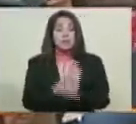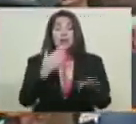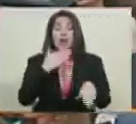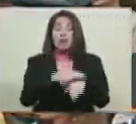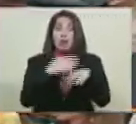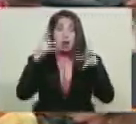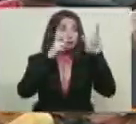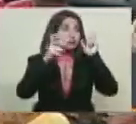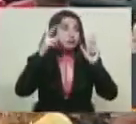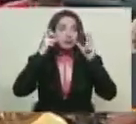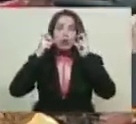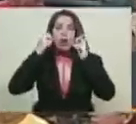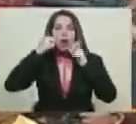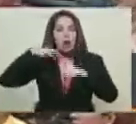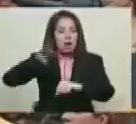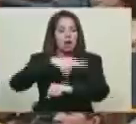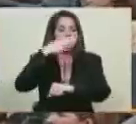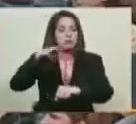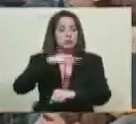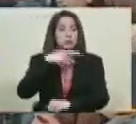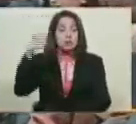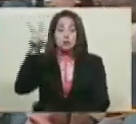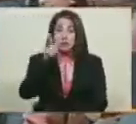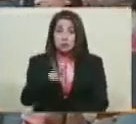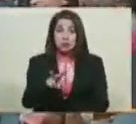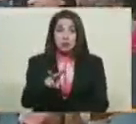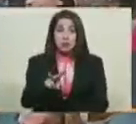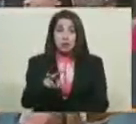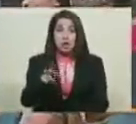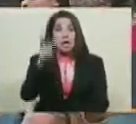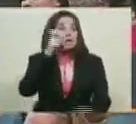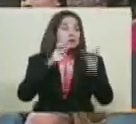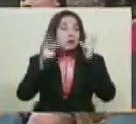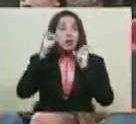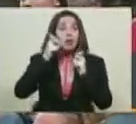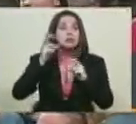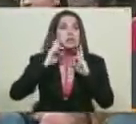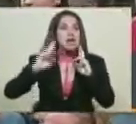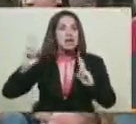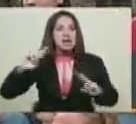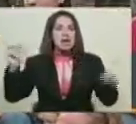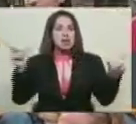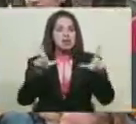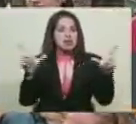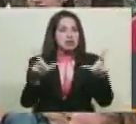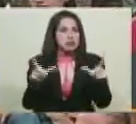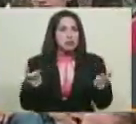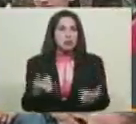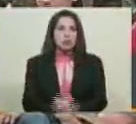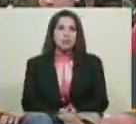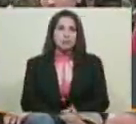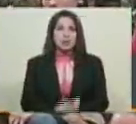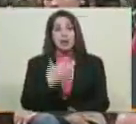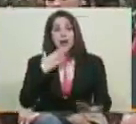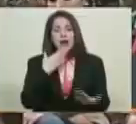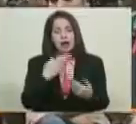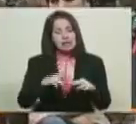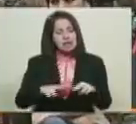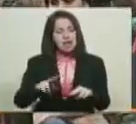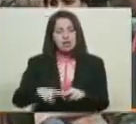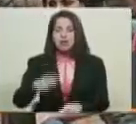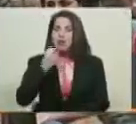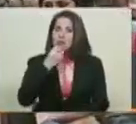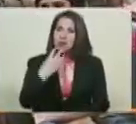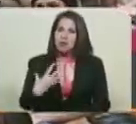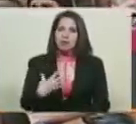escuche en la radio, en la televisión. Gracias, niño bello.